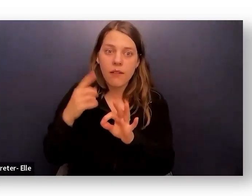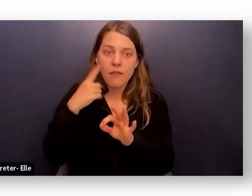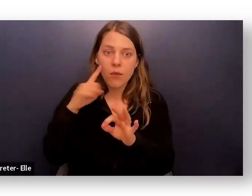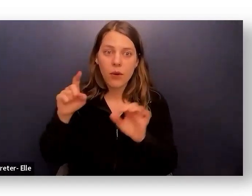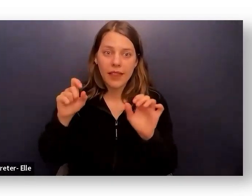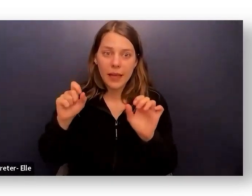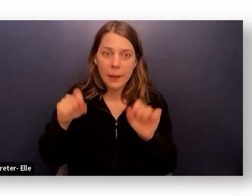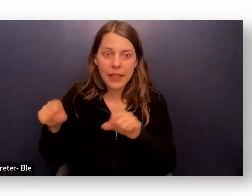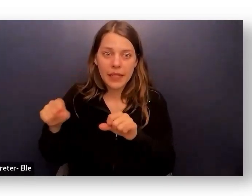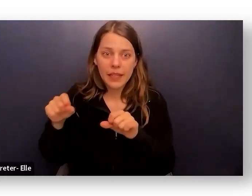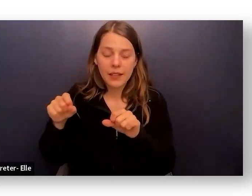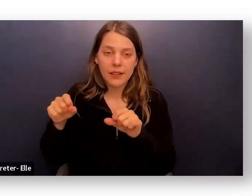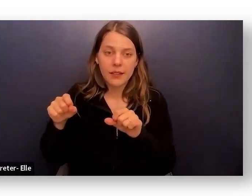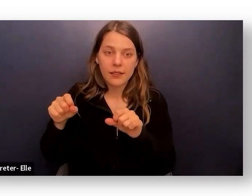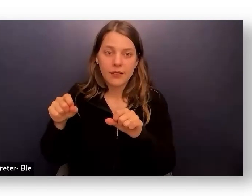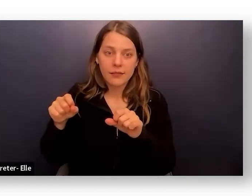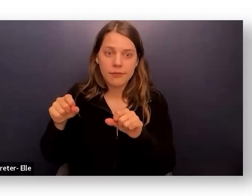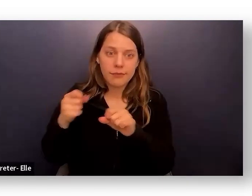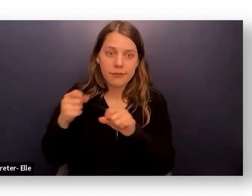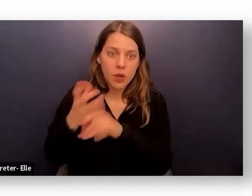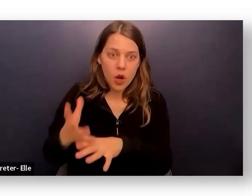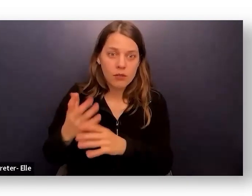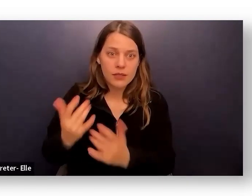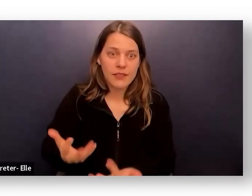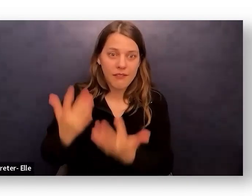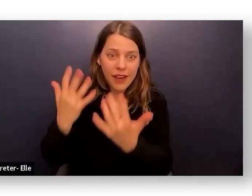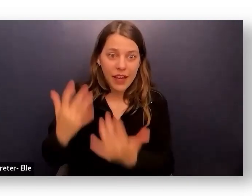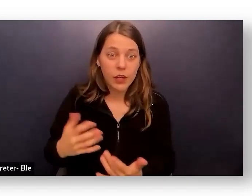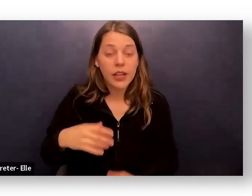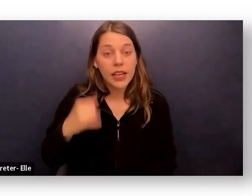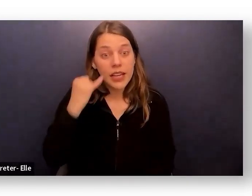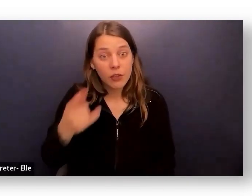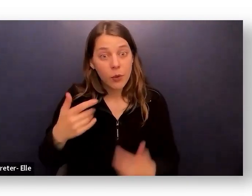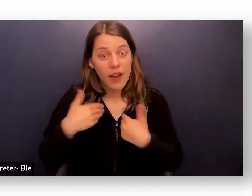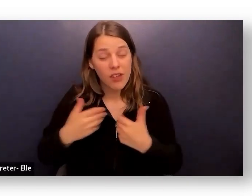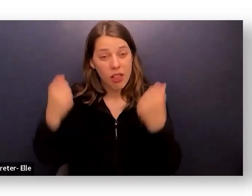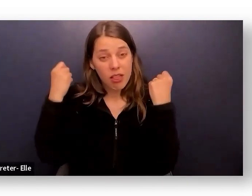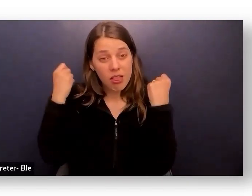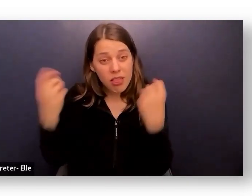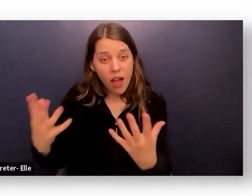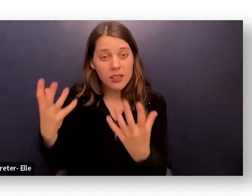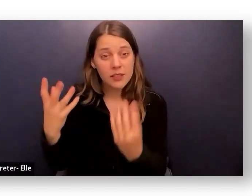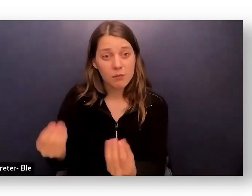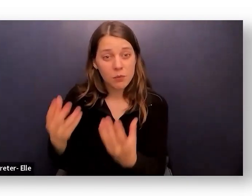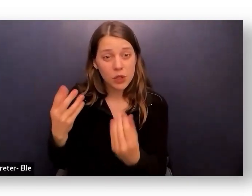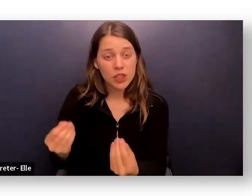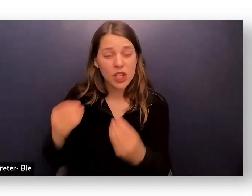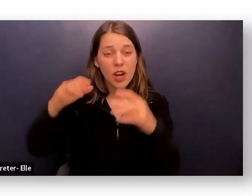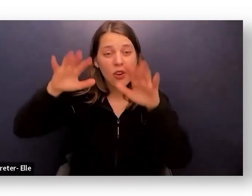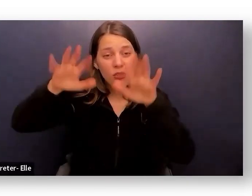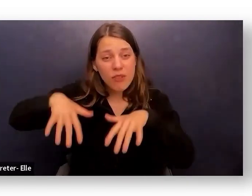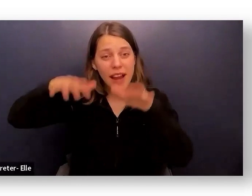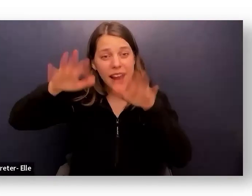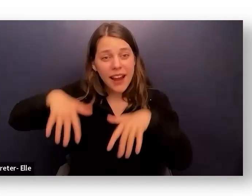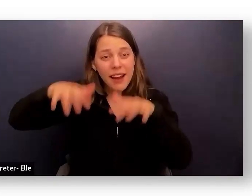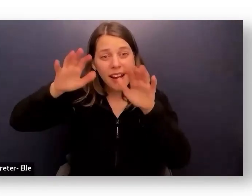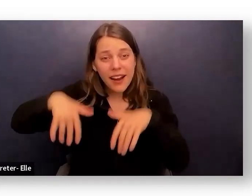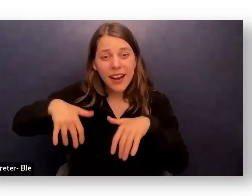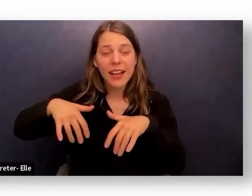Todo eso es bien importante para que ocurra un incendio. Entonces, si hay mucha humedad,